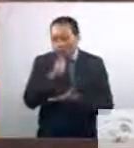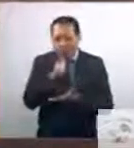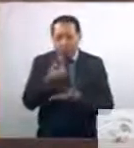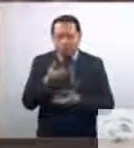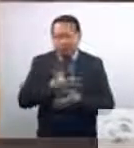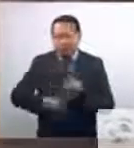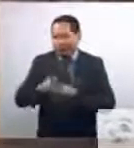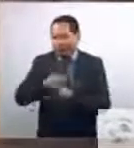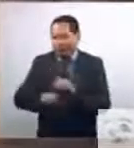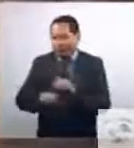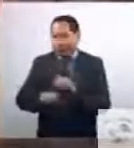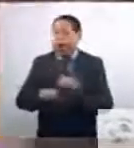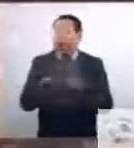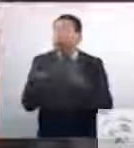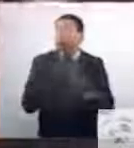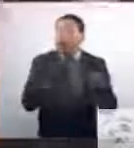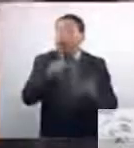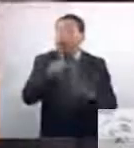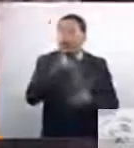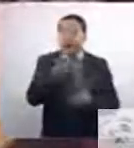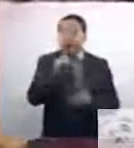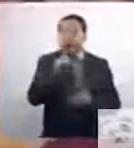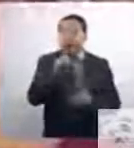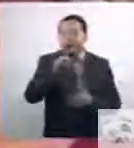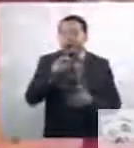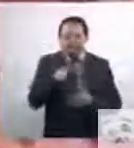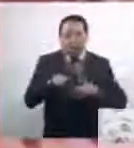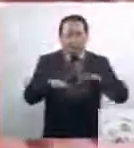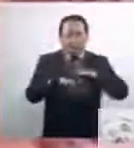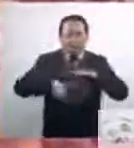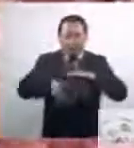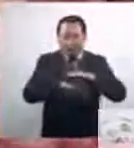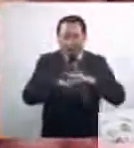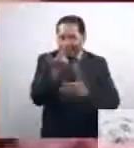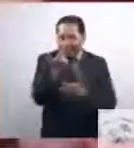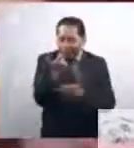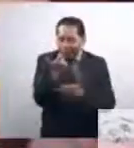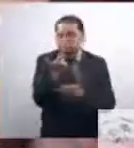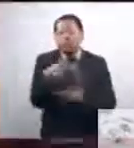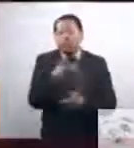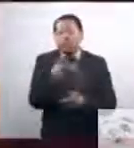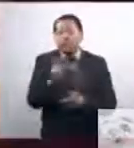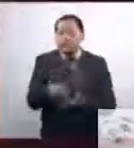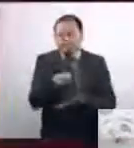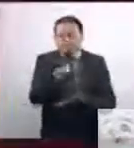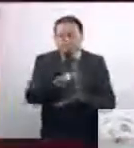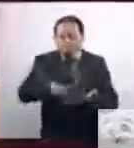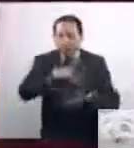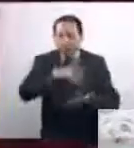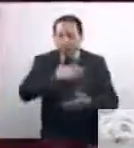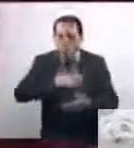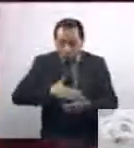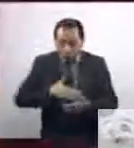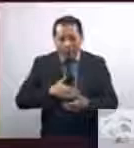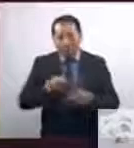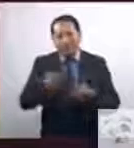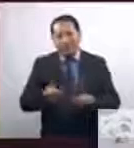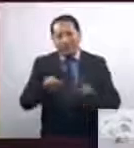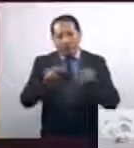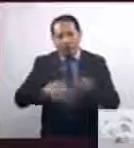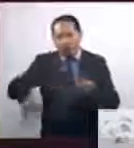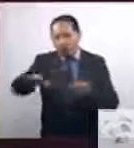que Liconsa es referente en este precio y si no se contempla una compra justa, el mercado sufre